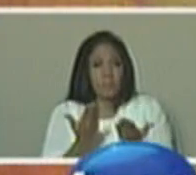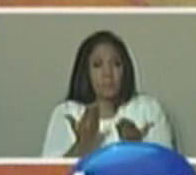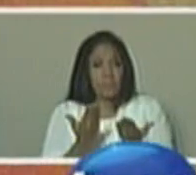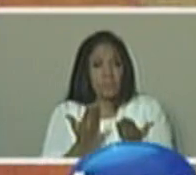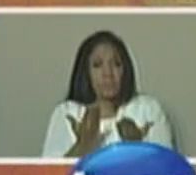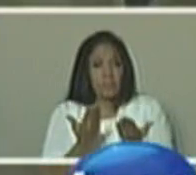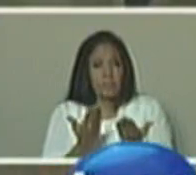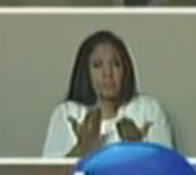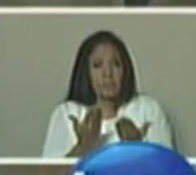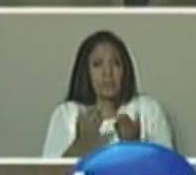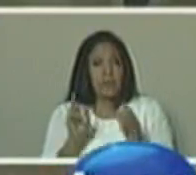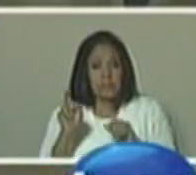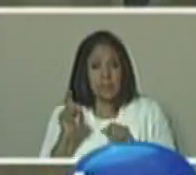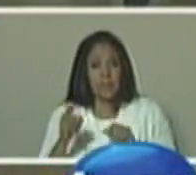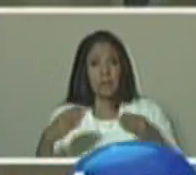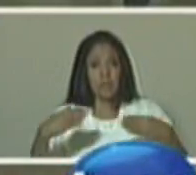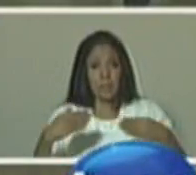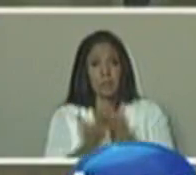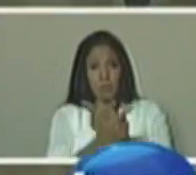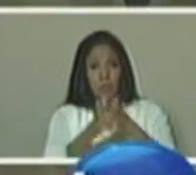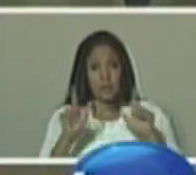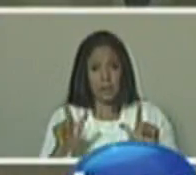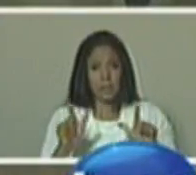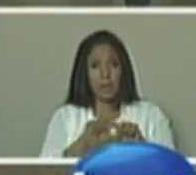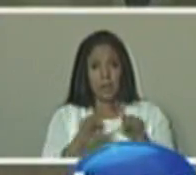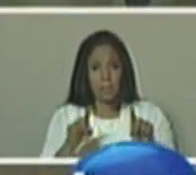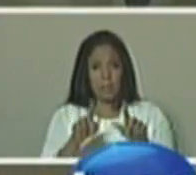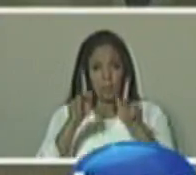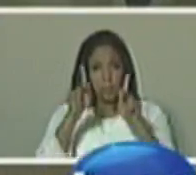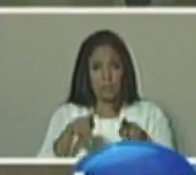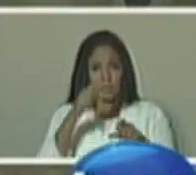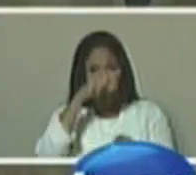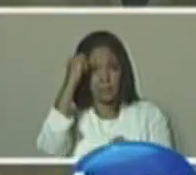un país libre, pero que tenga gente trabajadora.